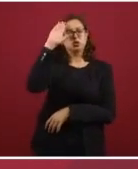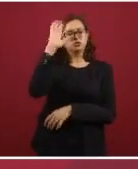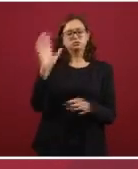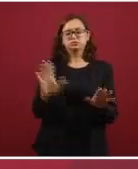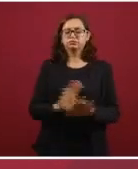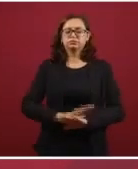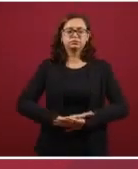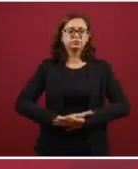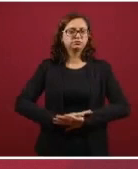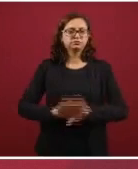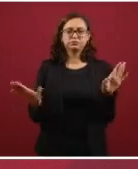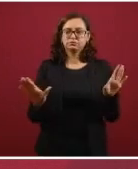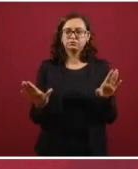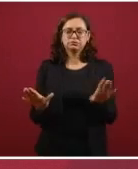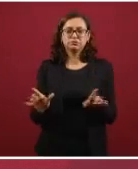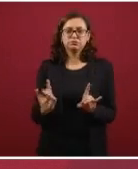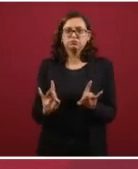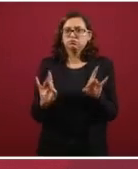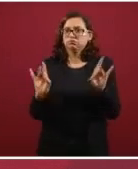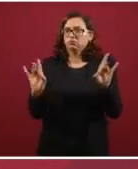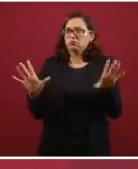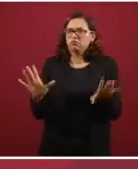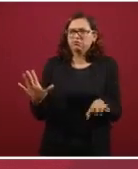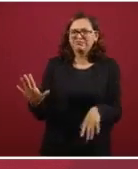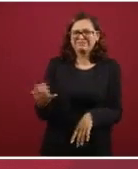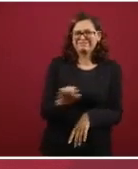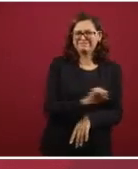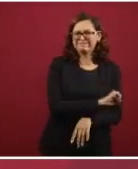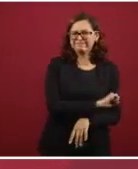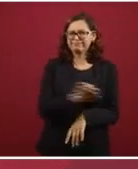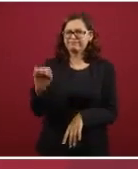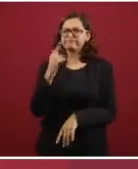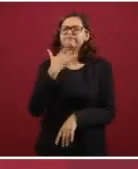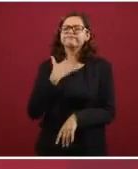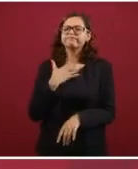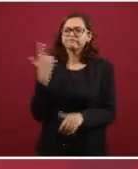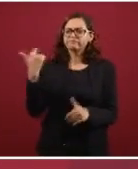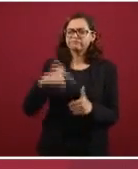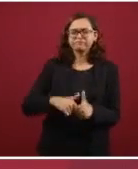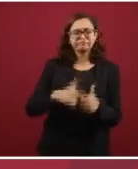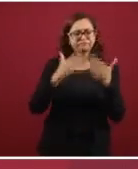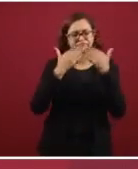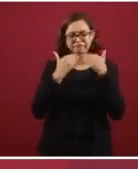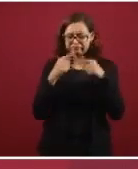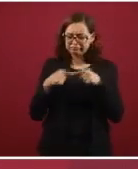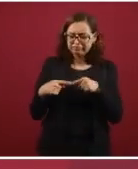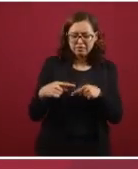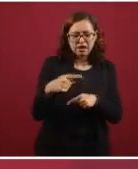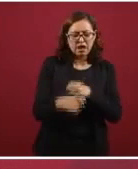No va a haber gasolinazos todo este año y el próximo.